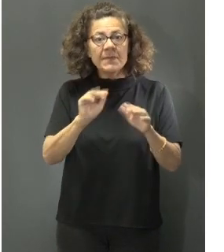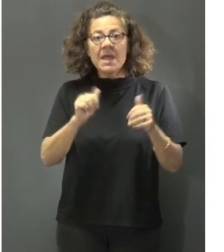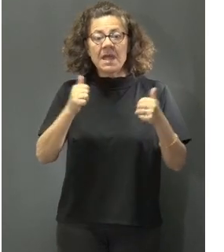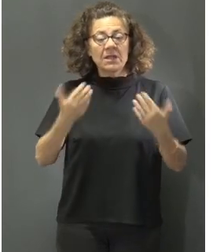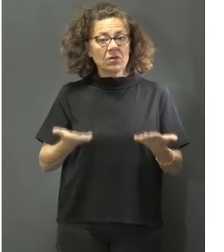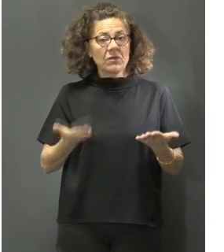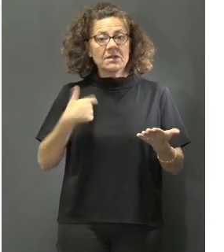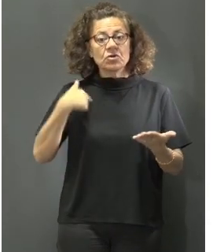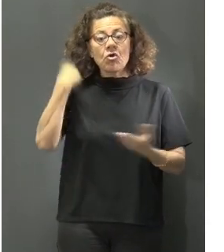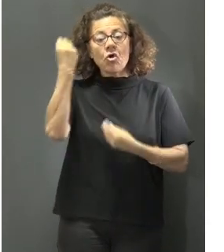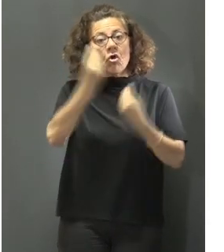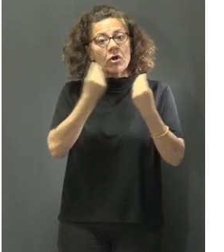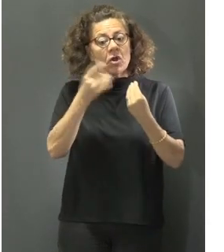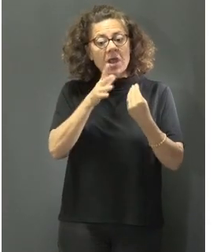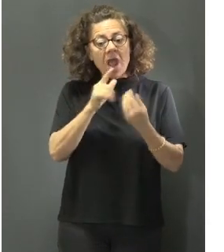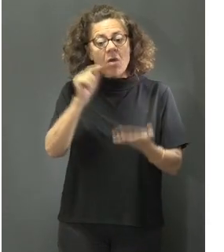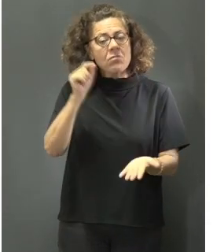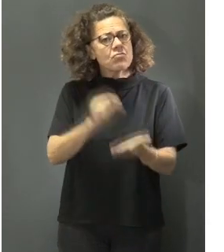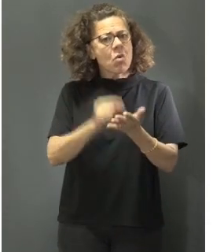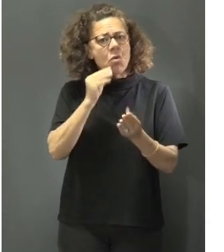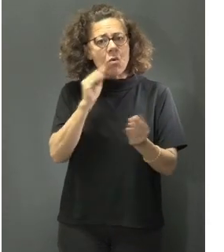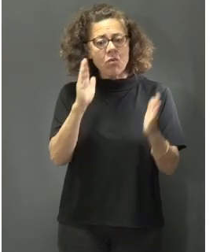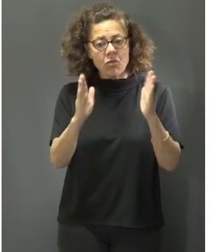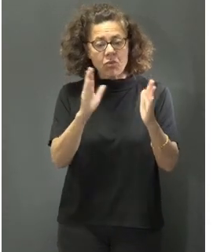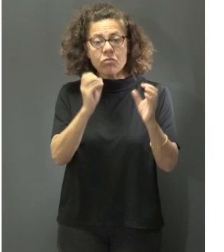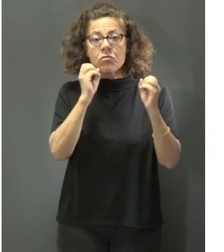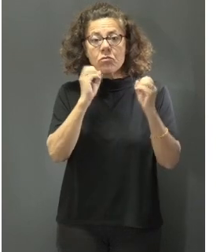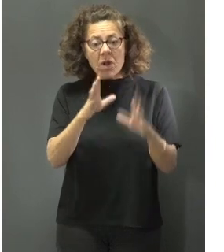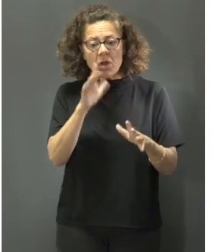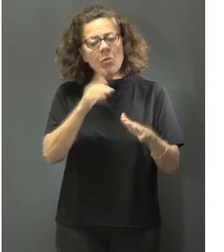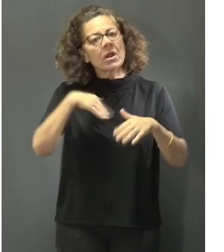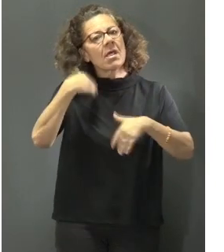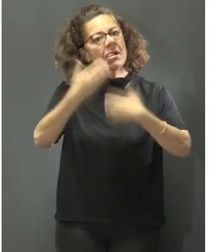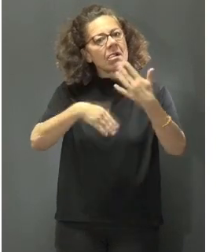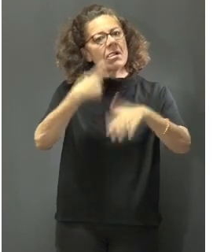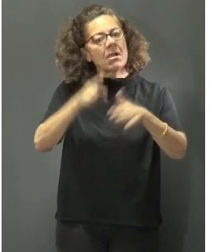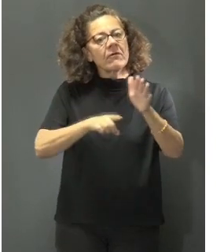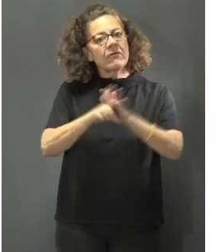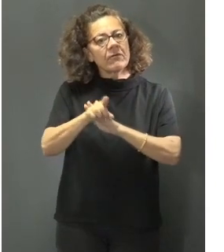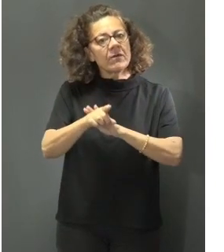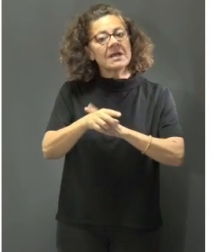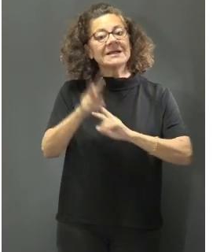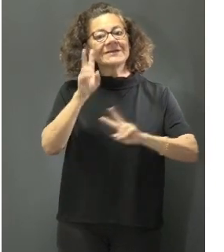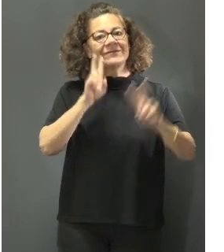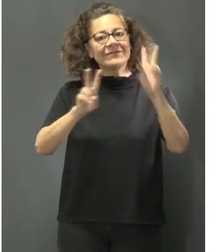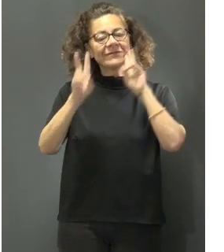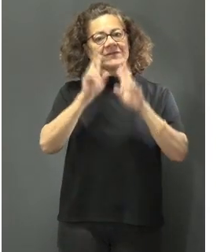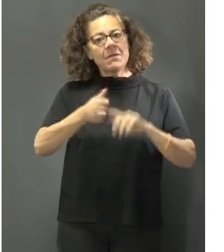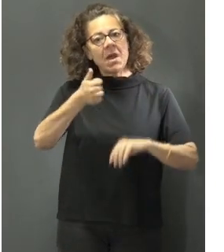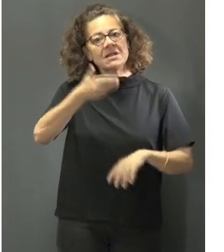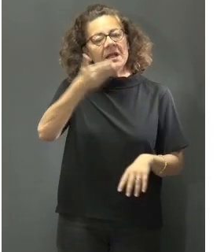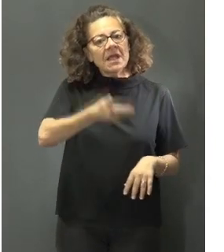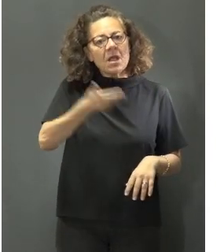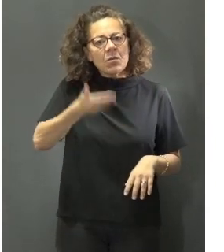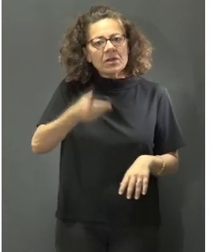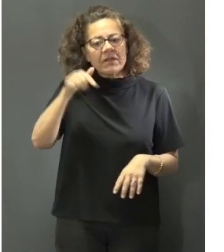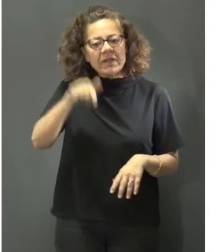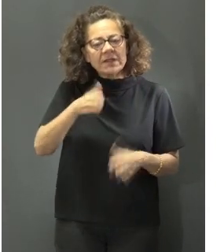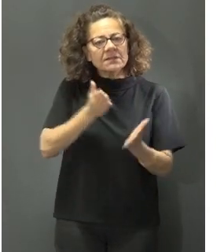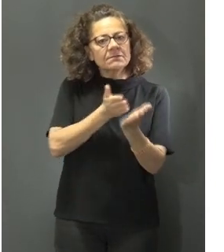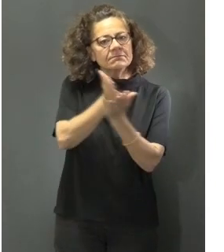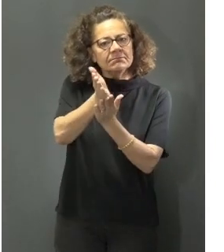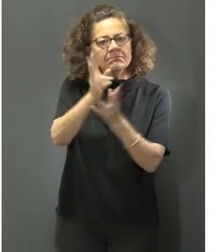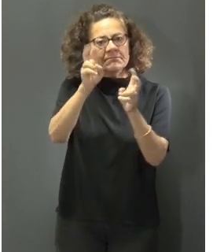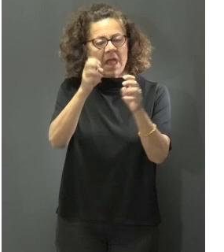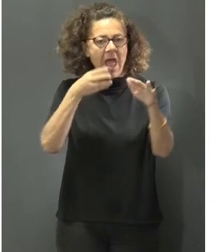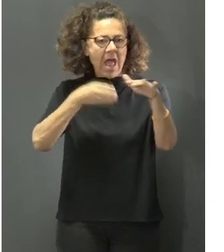Entonces, creo que estamos en un buen momento porque ha habido una evolución de hacer más visible la importancia de toda esta vertiente de la